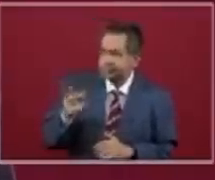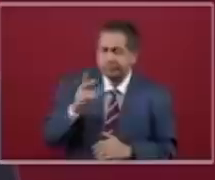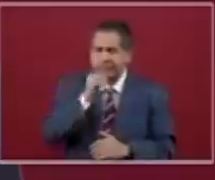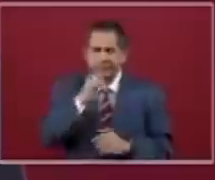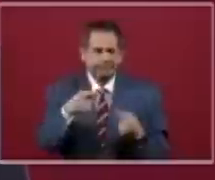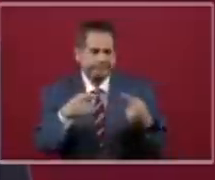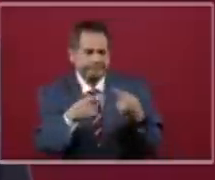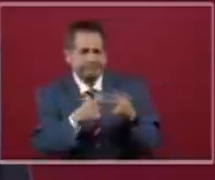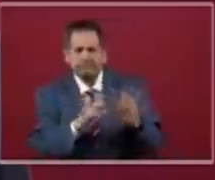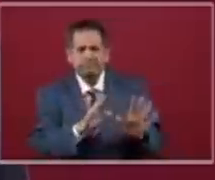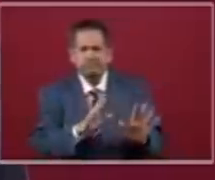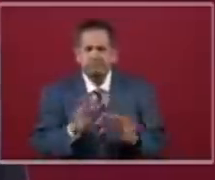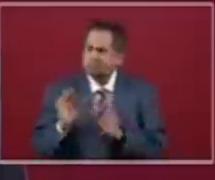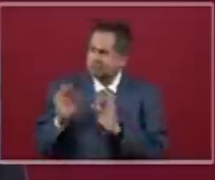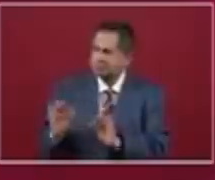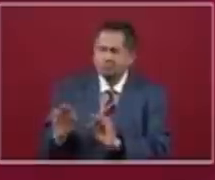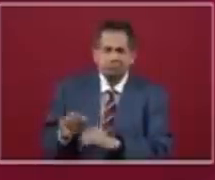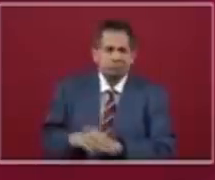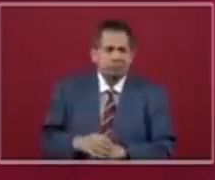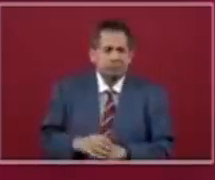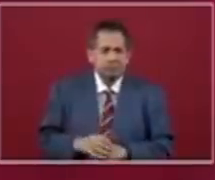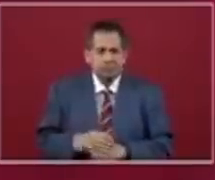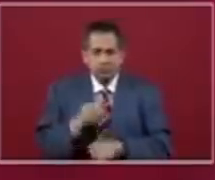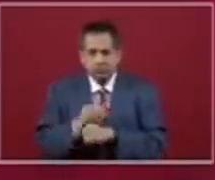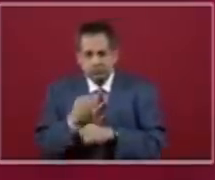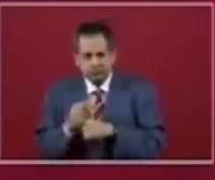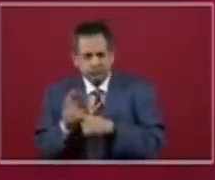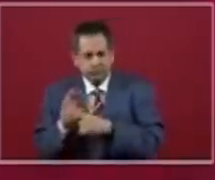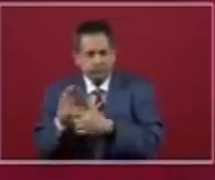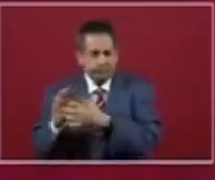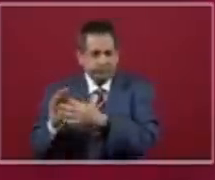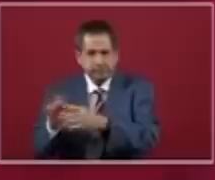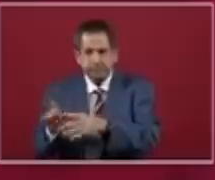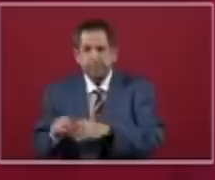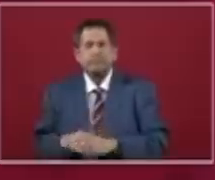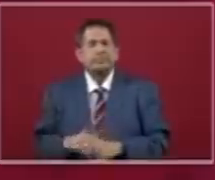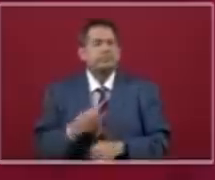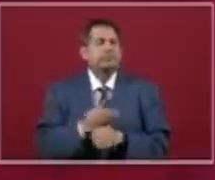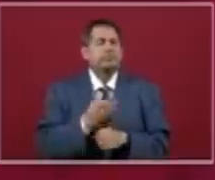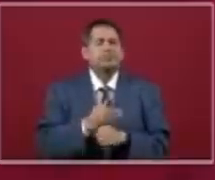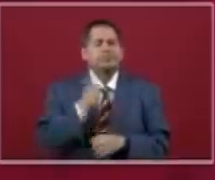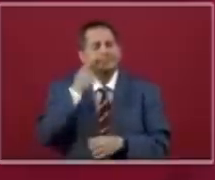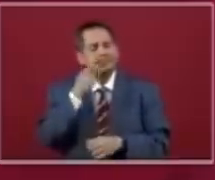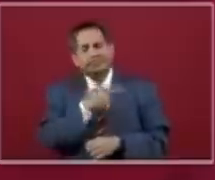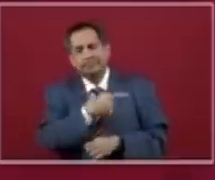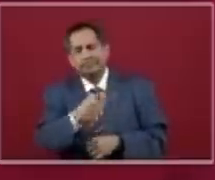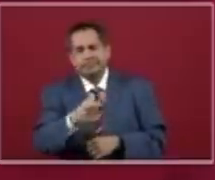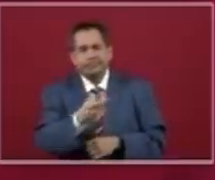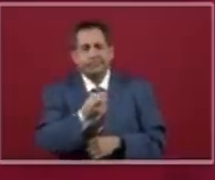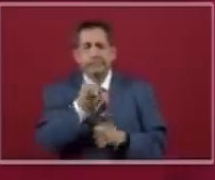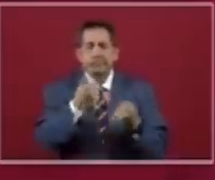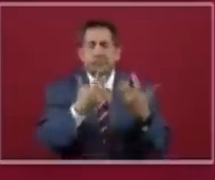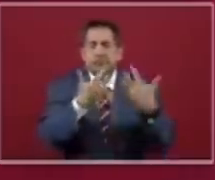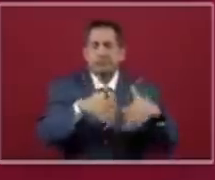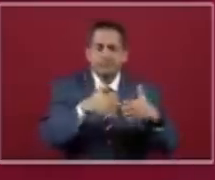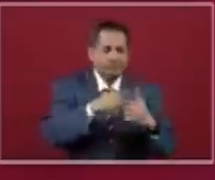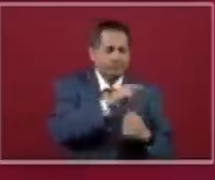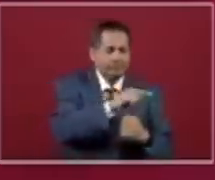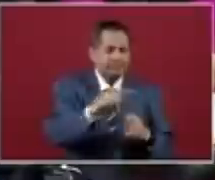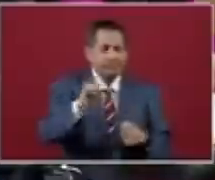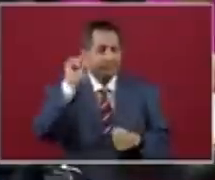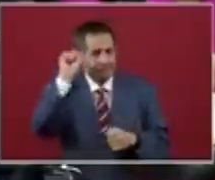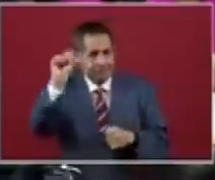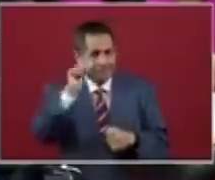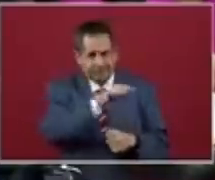conflictos. Esto que se está presentando entre algunas empresas y